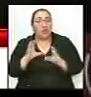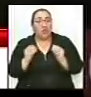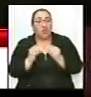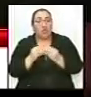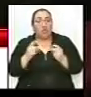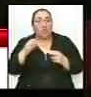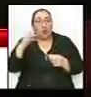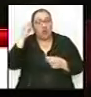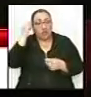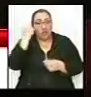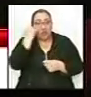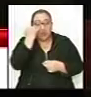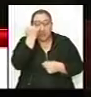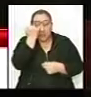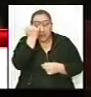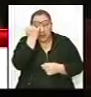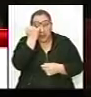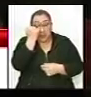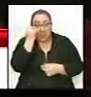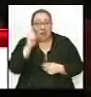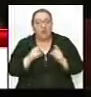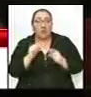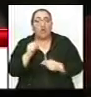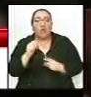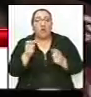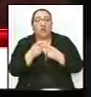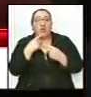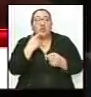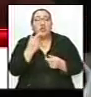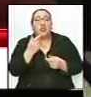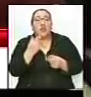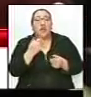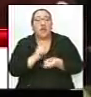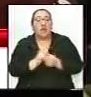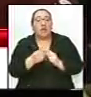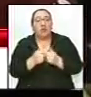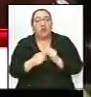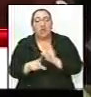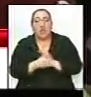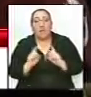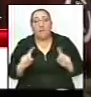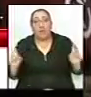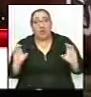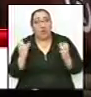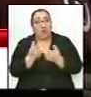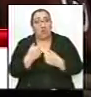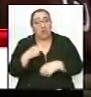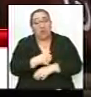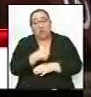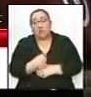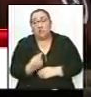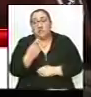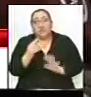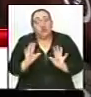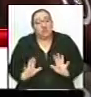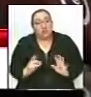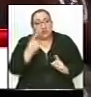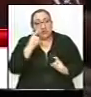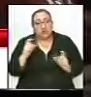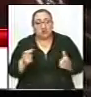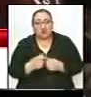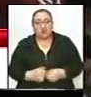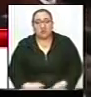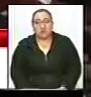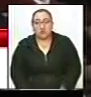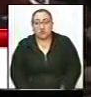podría darse? Porque hay parlamentarios que piden la derogatoria de esta ley. Sí, bueno, el Congreso es autónomo, vamos a ver qué se definen en las comisiones